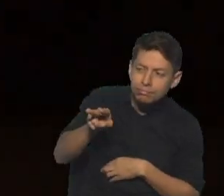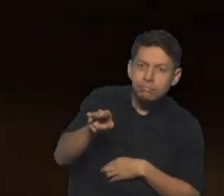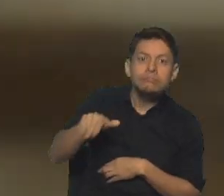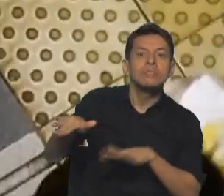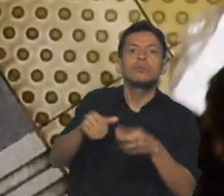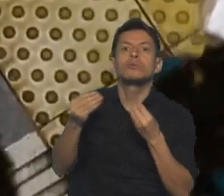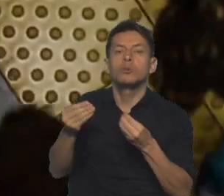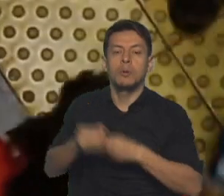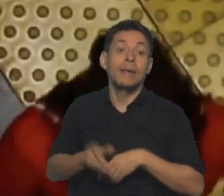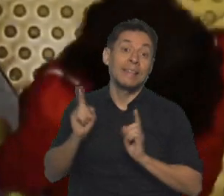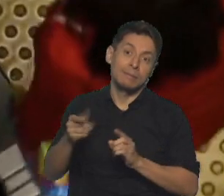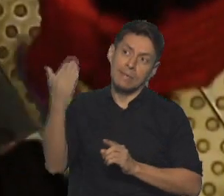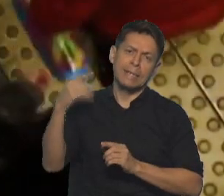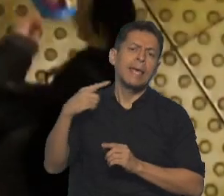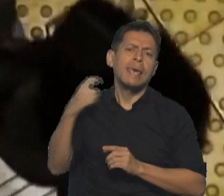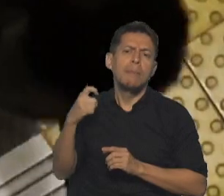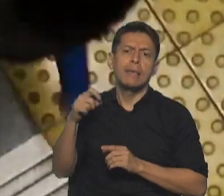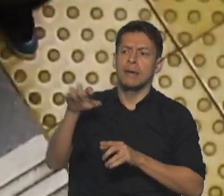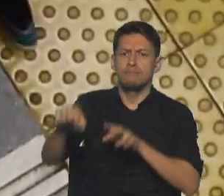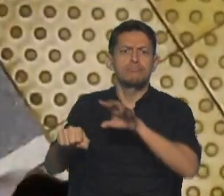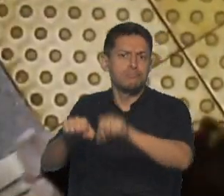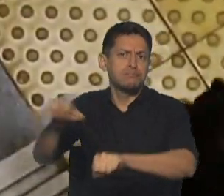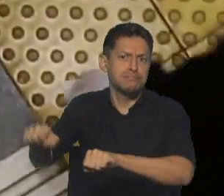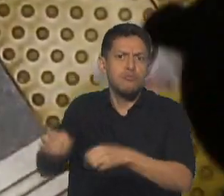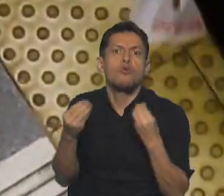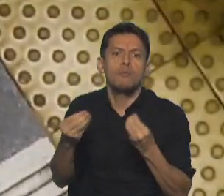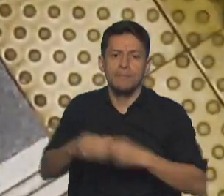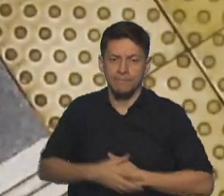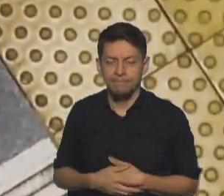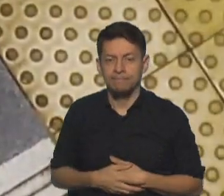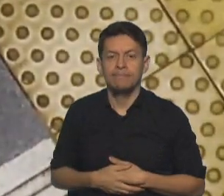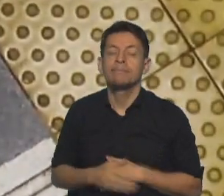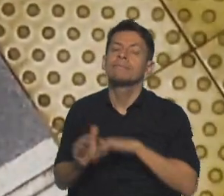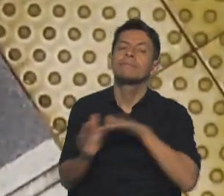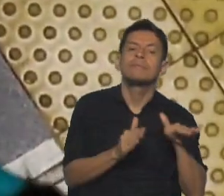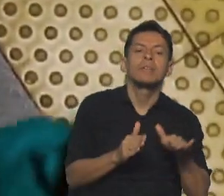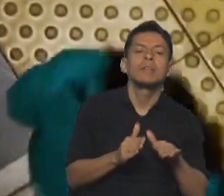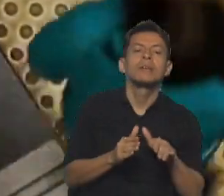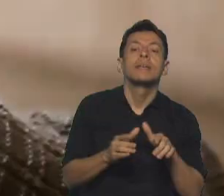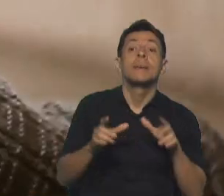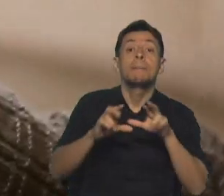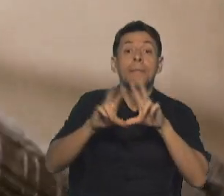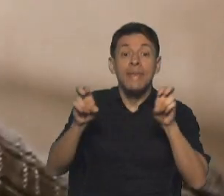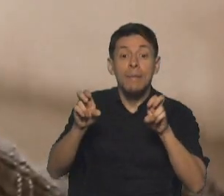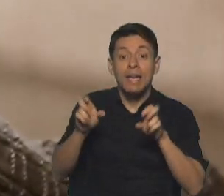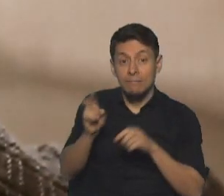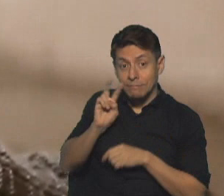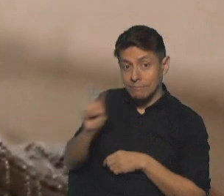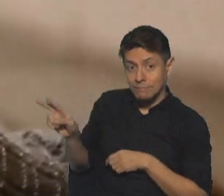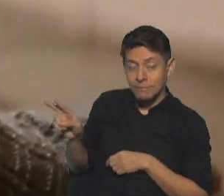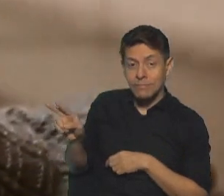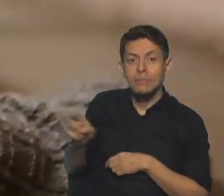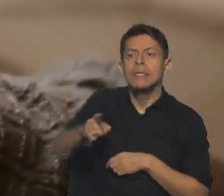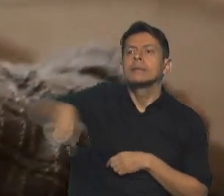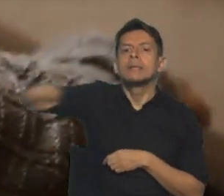sobre una mirada de la colonización. De ahí nos vamos a los que no quieren ver, así se llama esta película muy interesante que